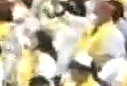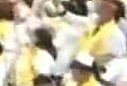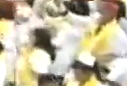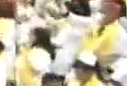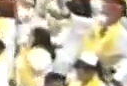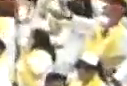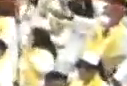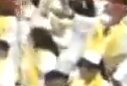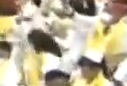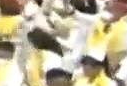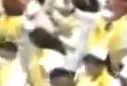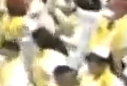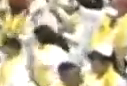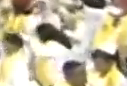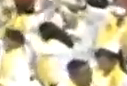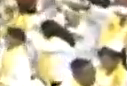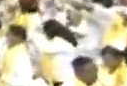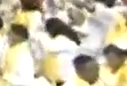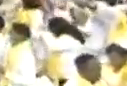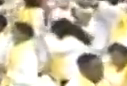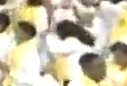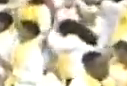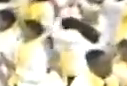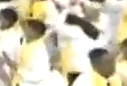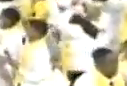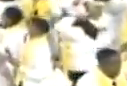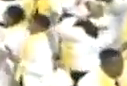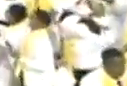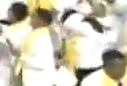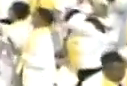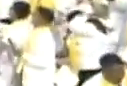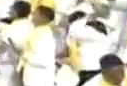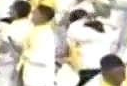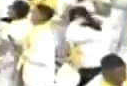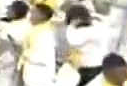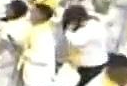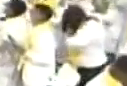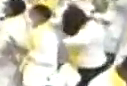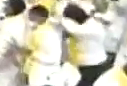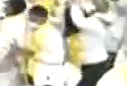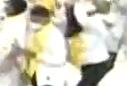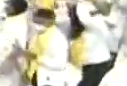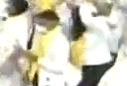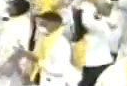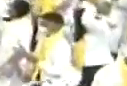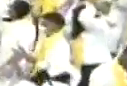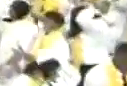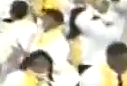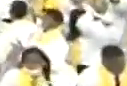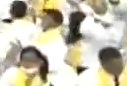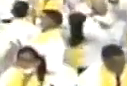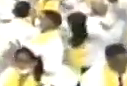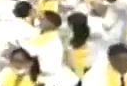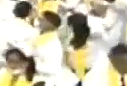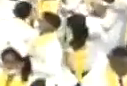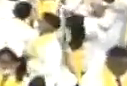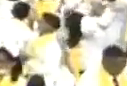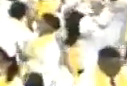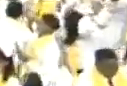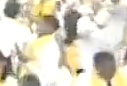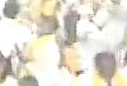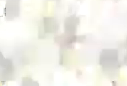tu corazón es bueno. Sí, yo quiero un mundo sin heridas, yo quiero aprovechar mi